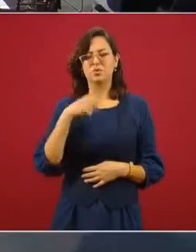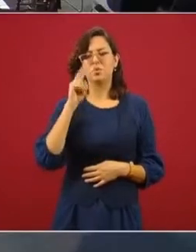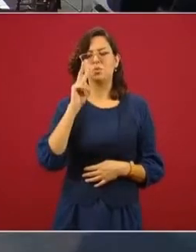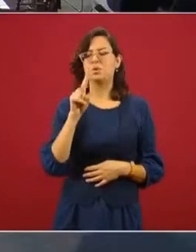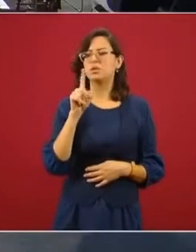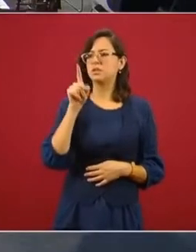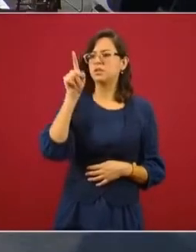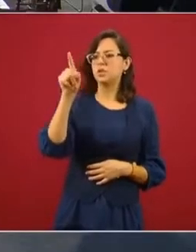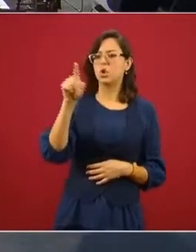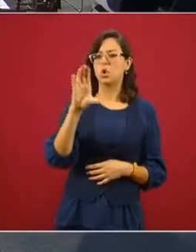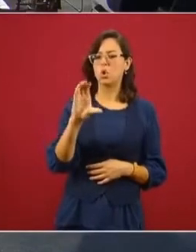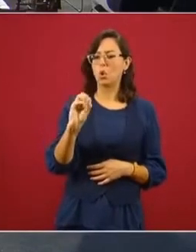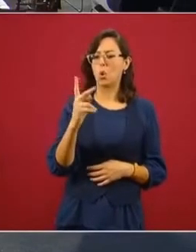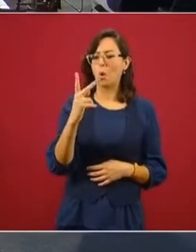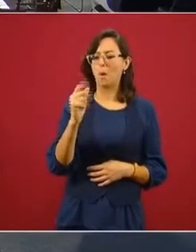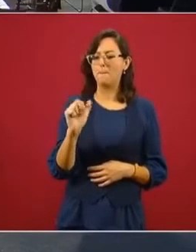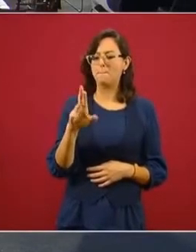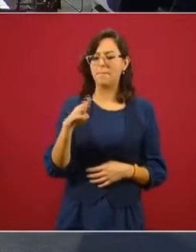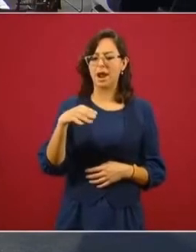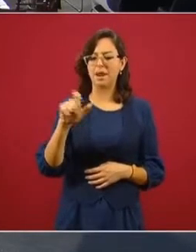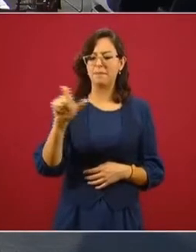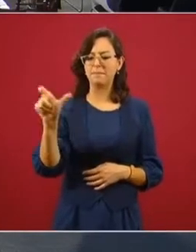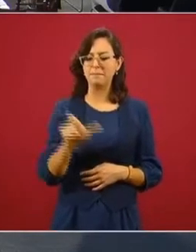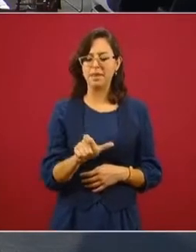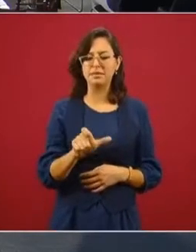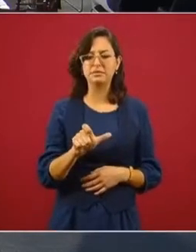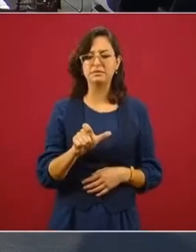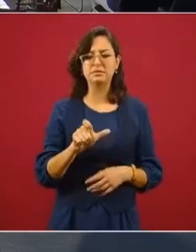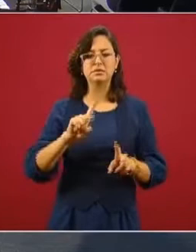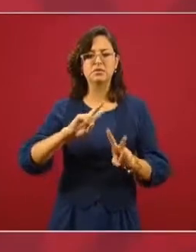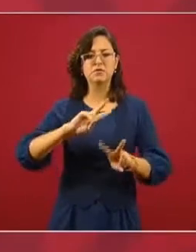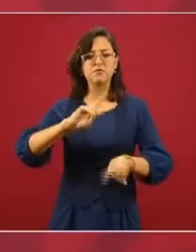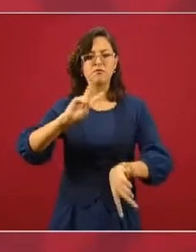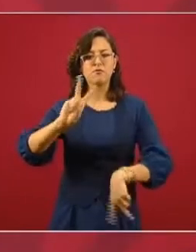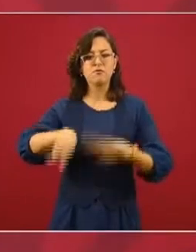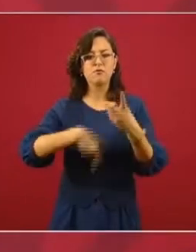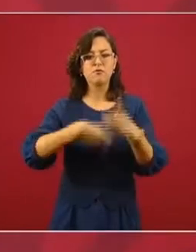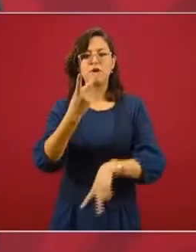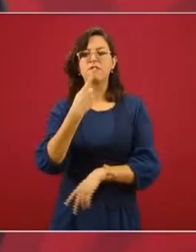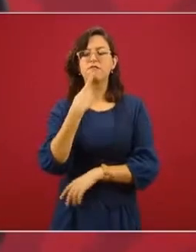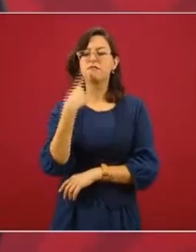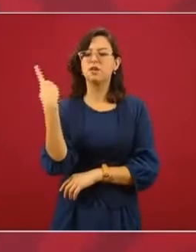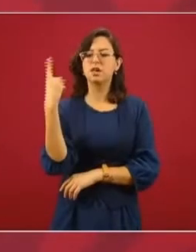Coparmex fue a quejarse o